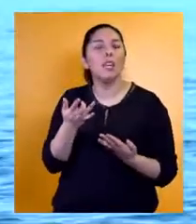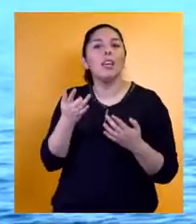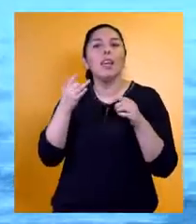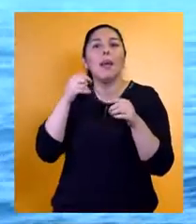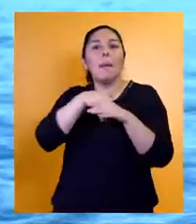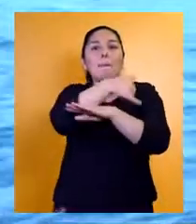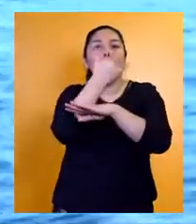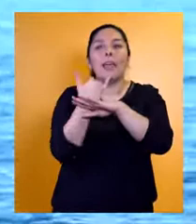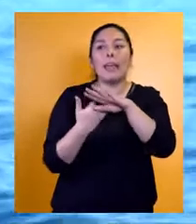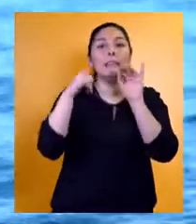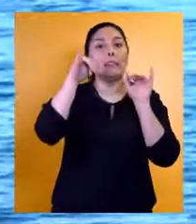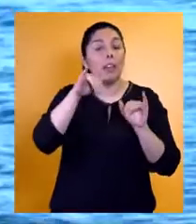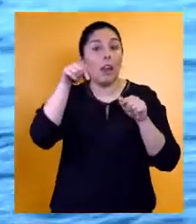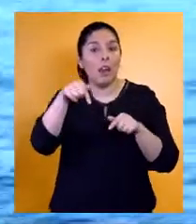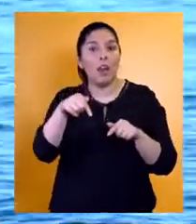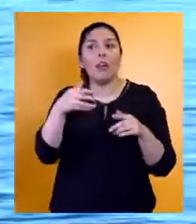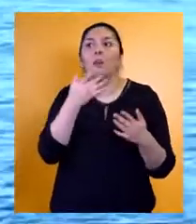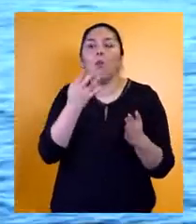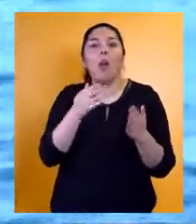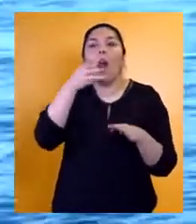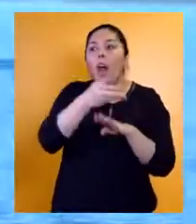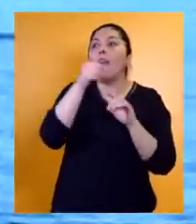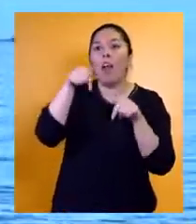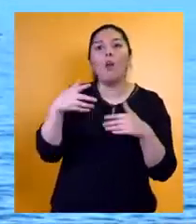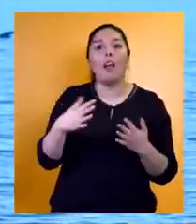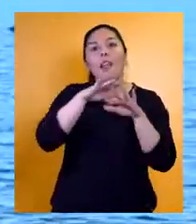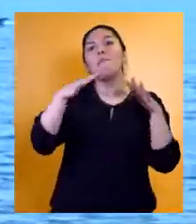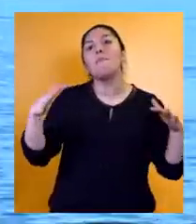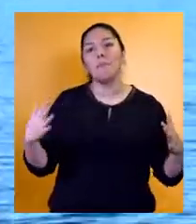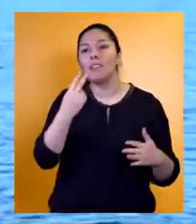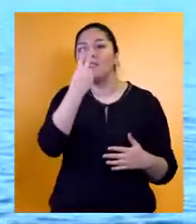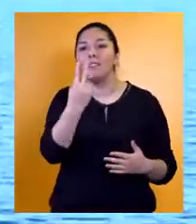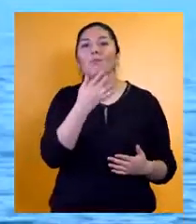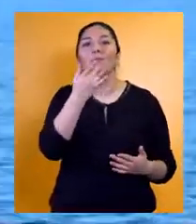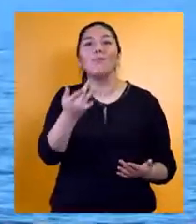analizar la exactitud de la especie y las causales de su aparición.